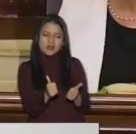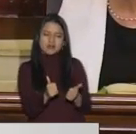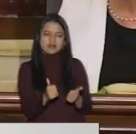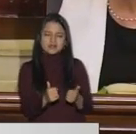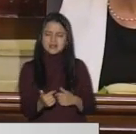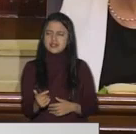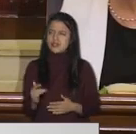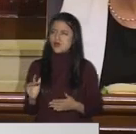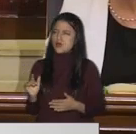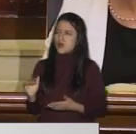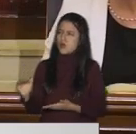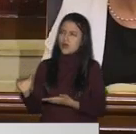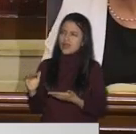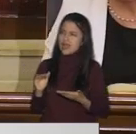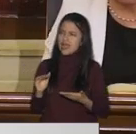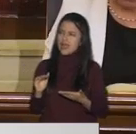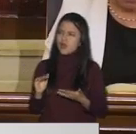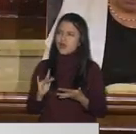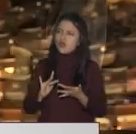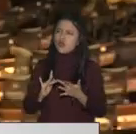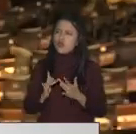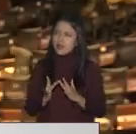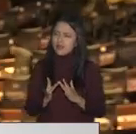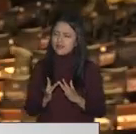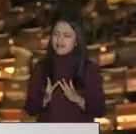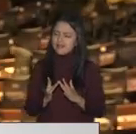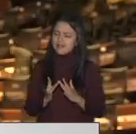quedó grabada en la memoria para siempre.